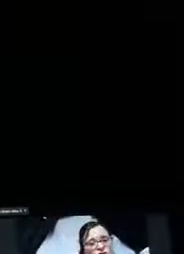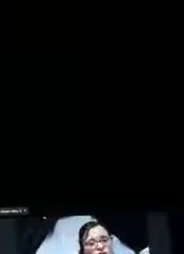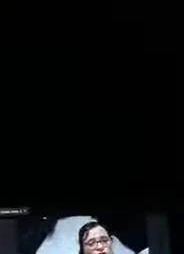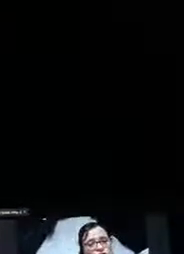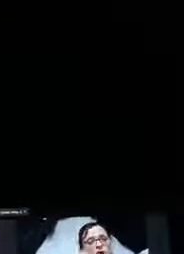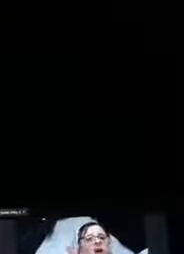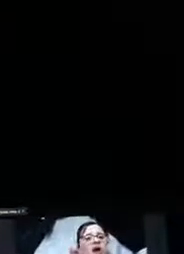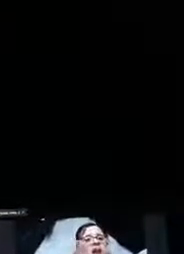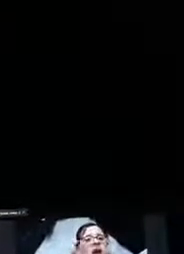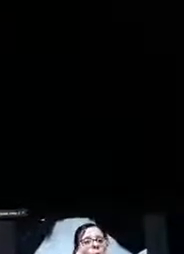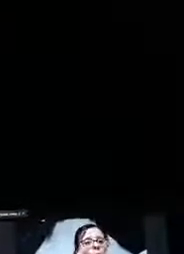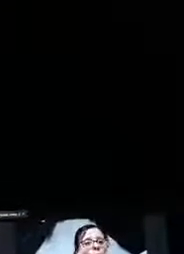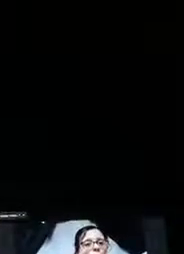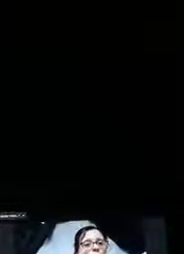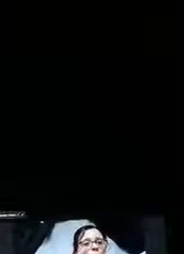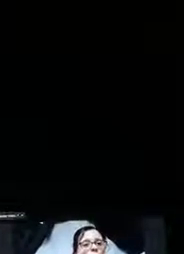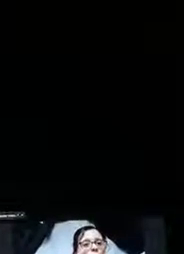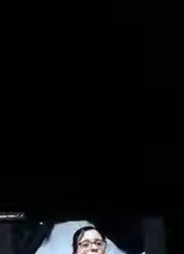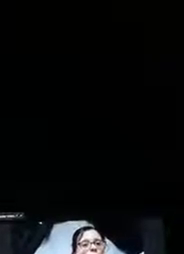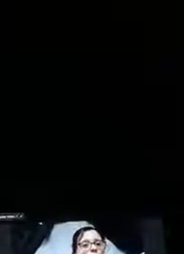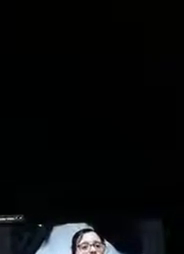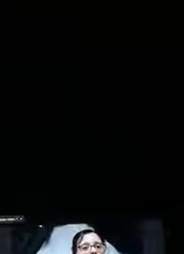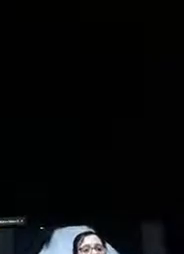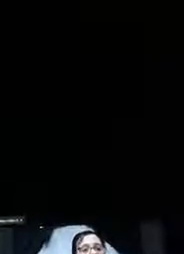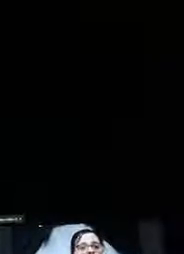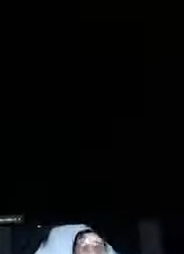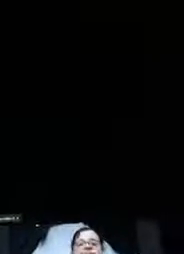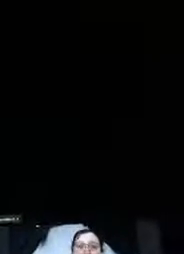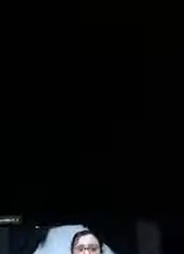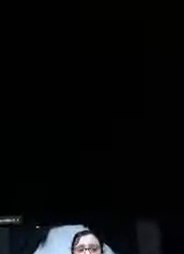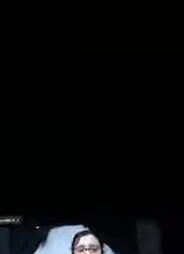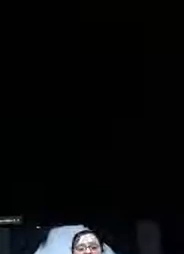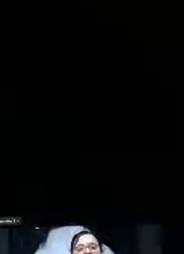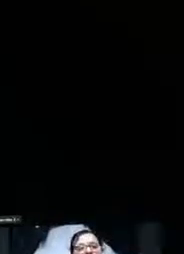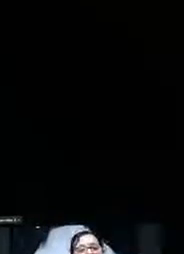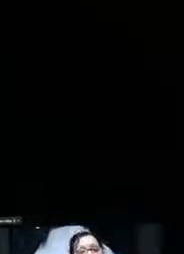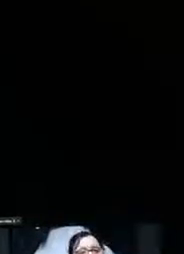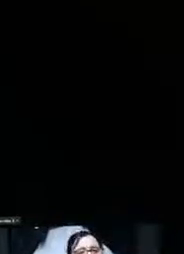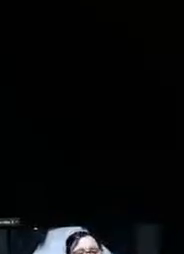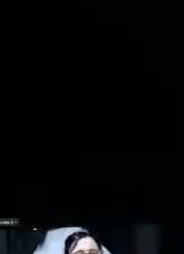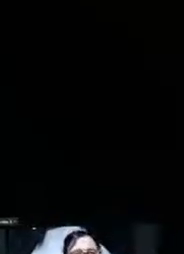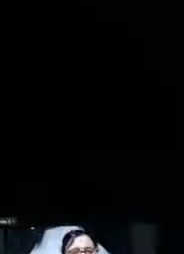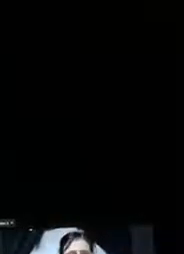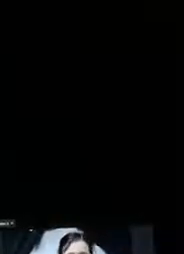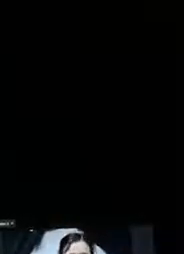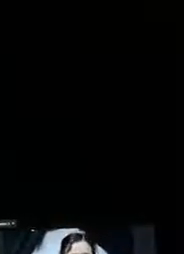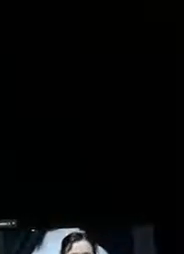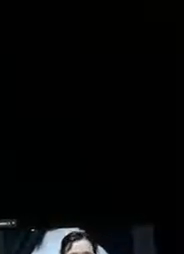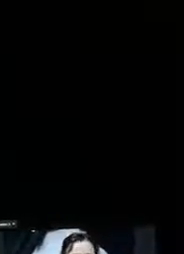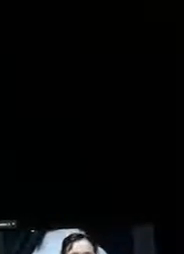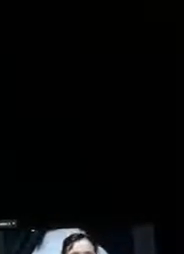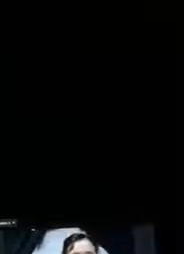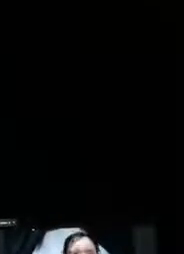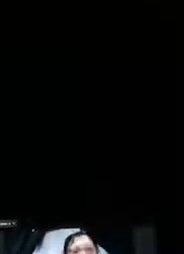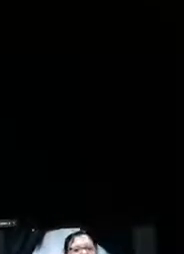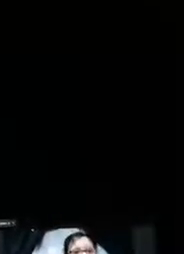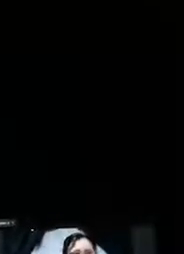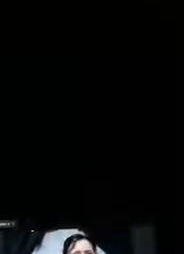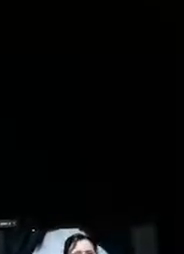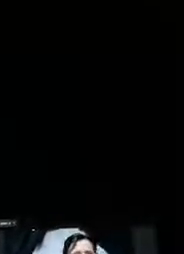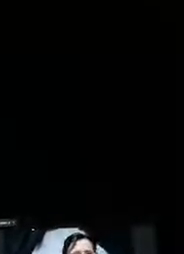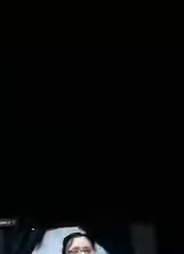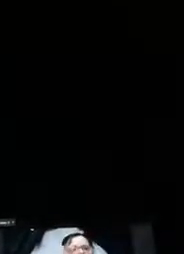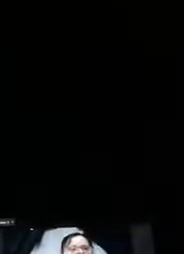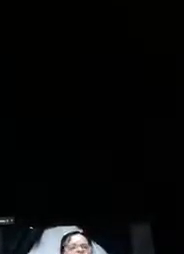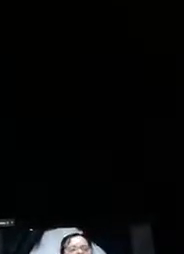nivel inicial, donde se comienza a trabajar la lectura con los alumnos. Acá